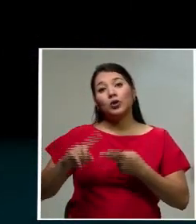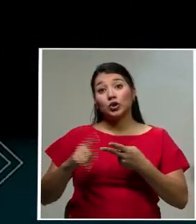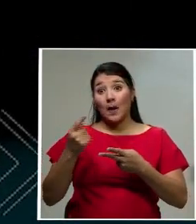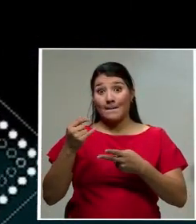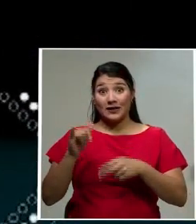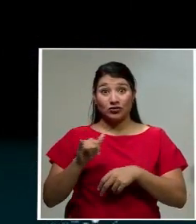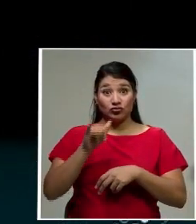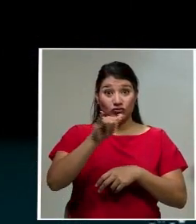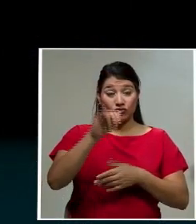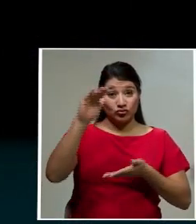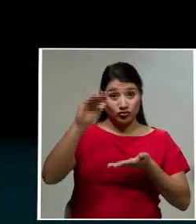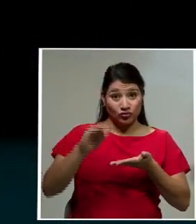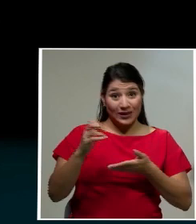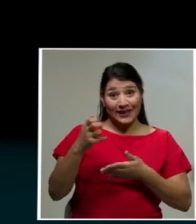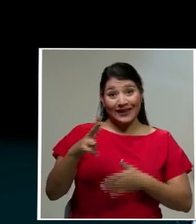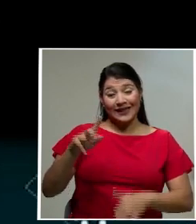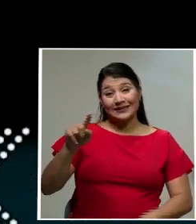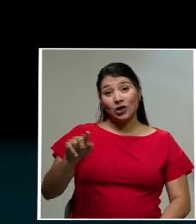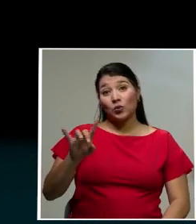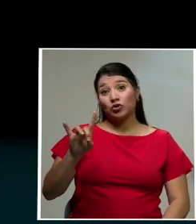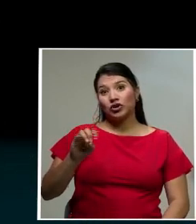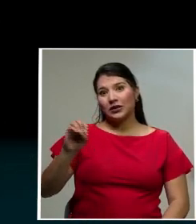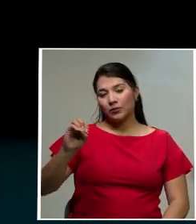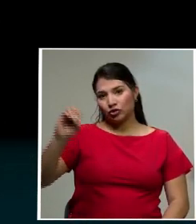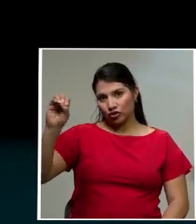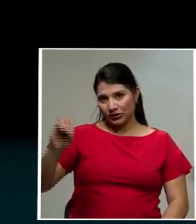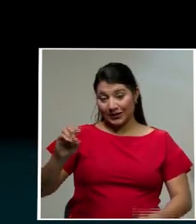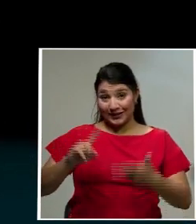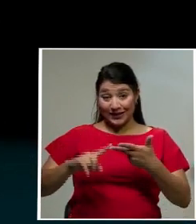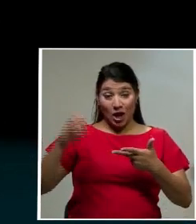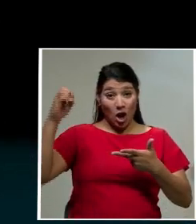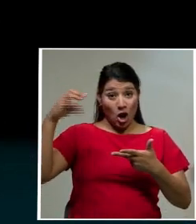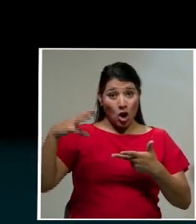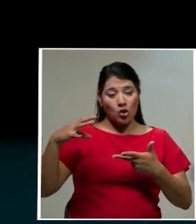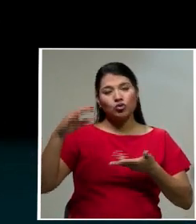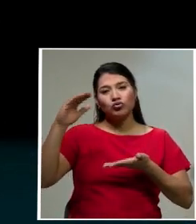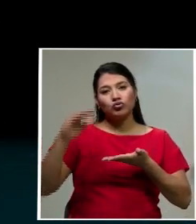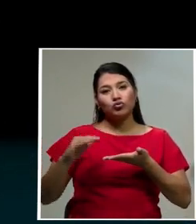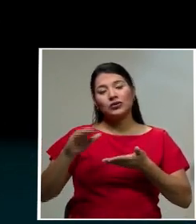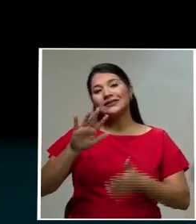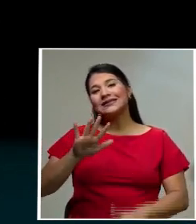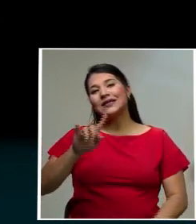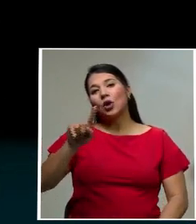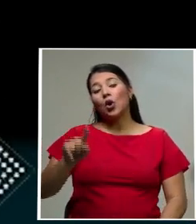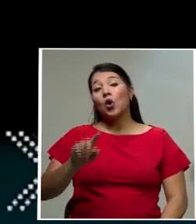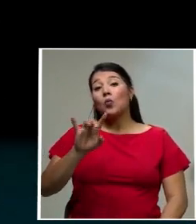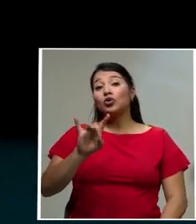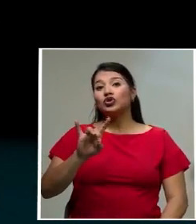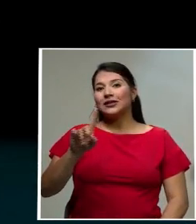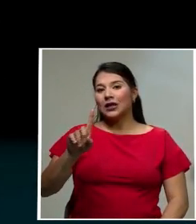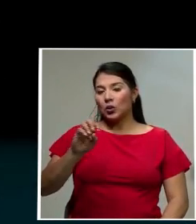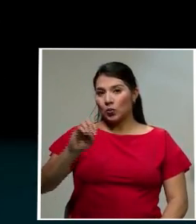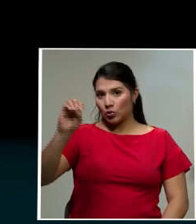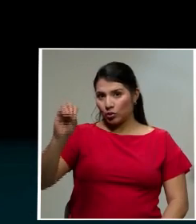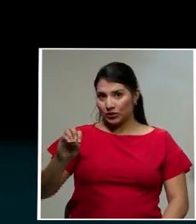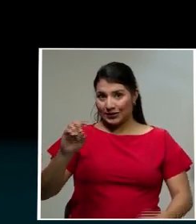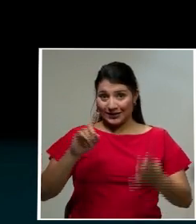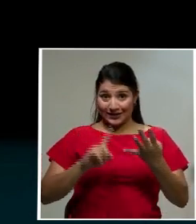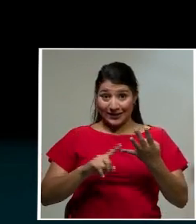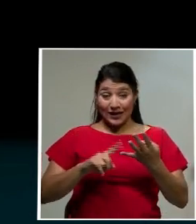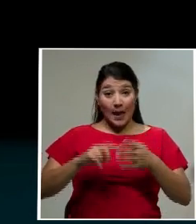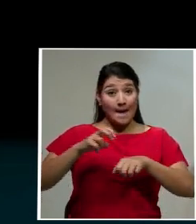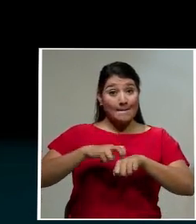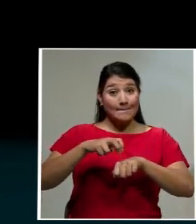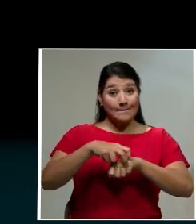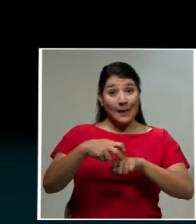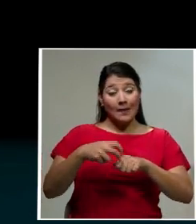una caída del 13,80%, la electricidad con una baja de 5,81%, y la papa